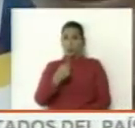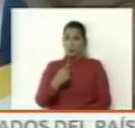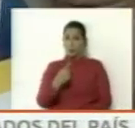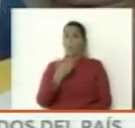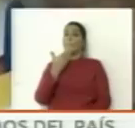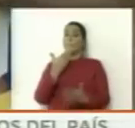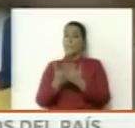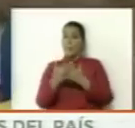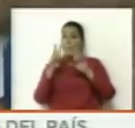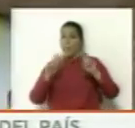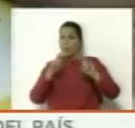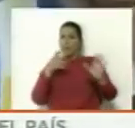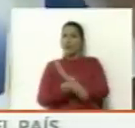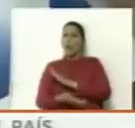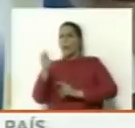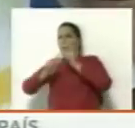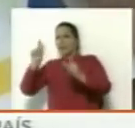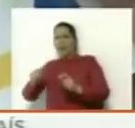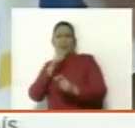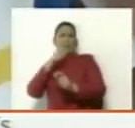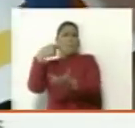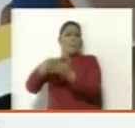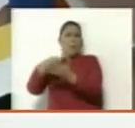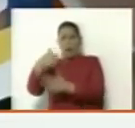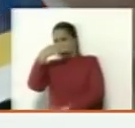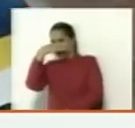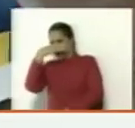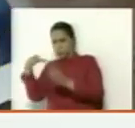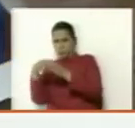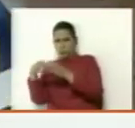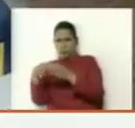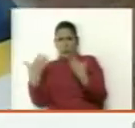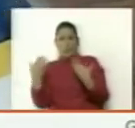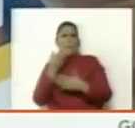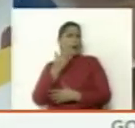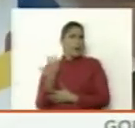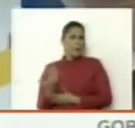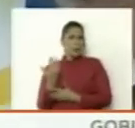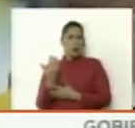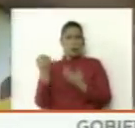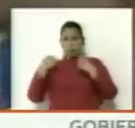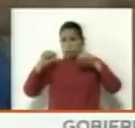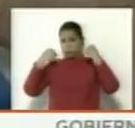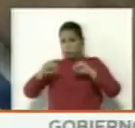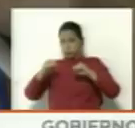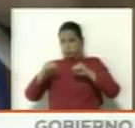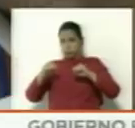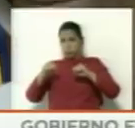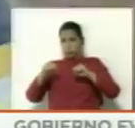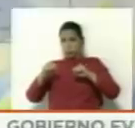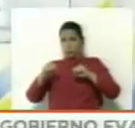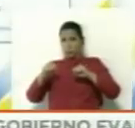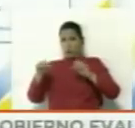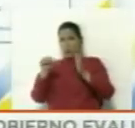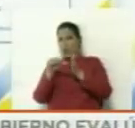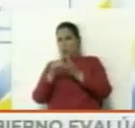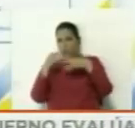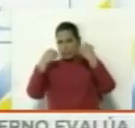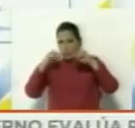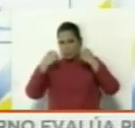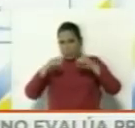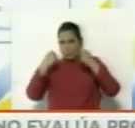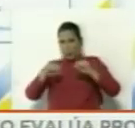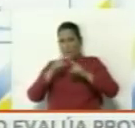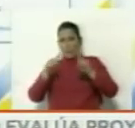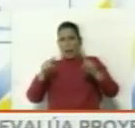investigación también sobre quién financió a los terroristas en el campo de entrenamiento de Chinácota, donde se entrenaron para asesinar